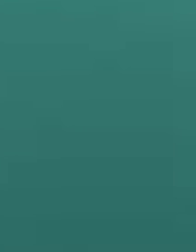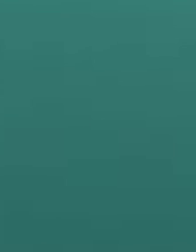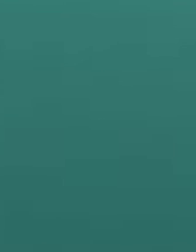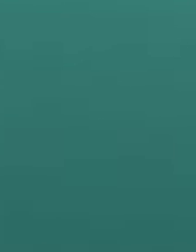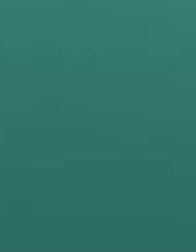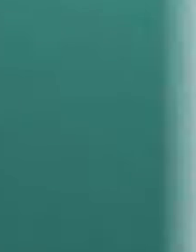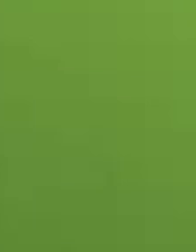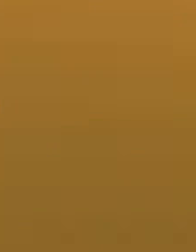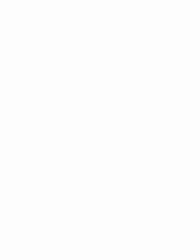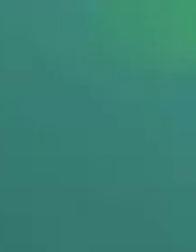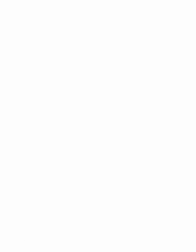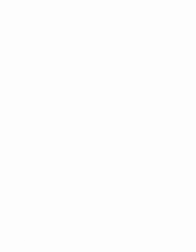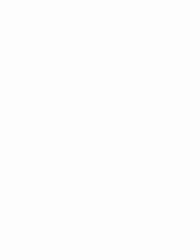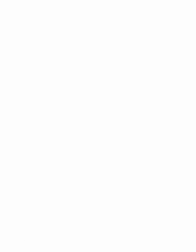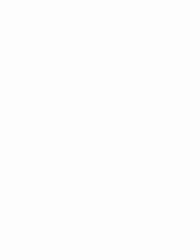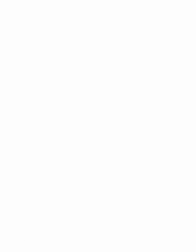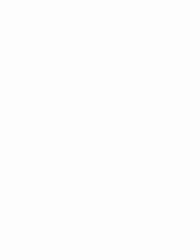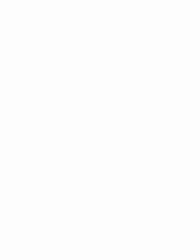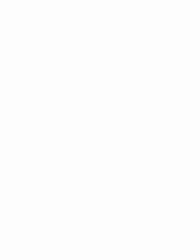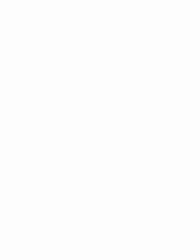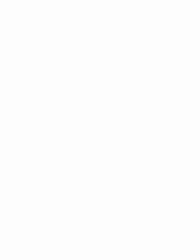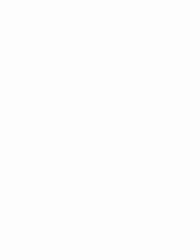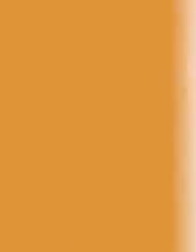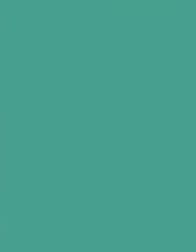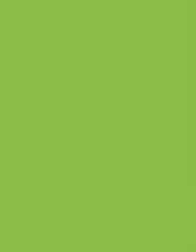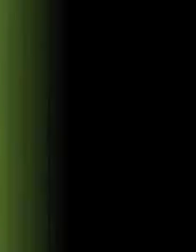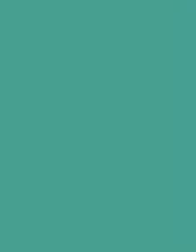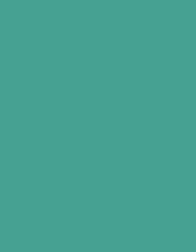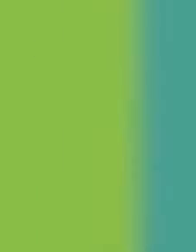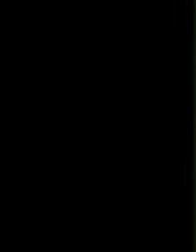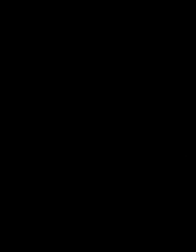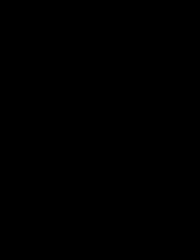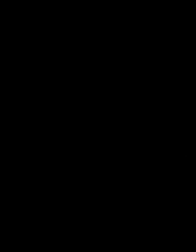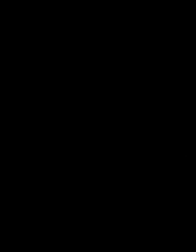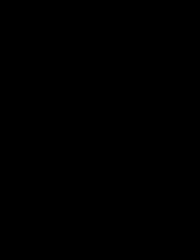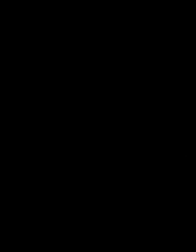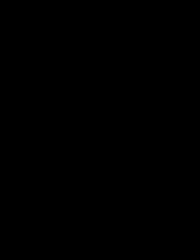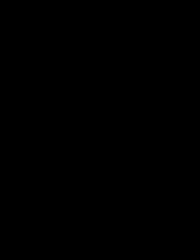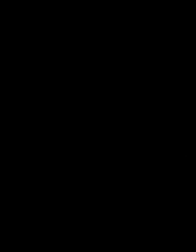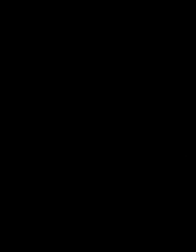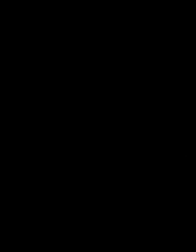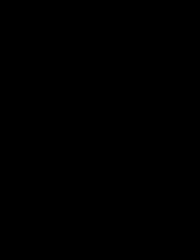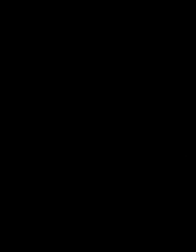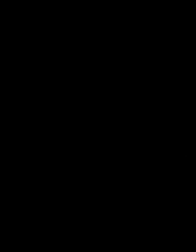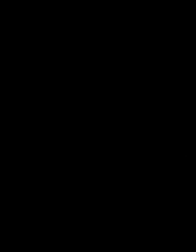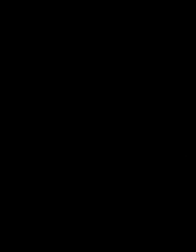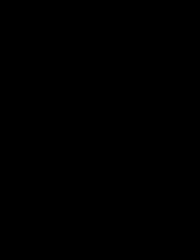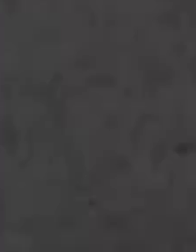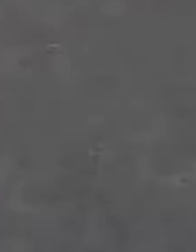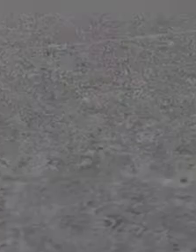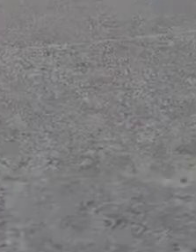los medios legislativos presentantes contigo tienes